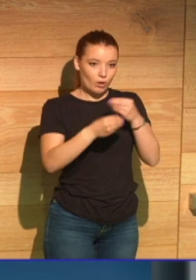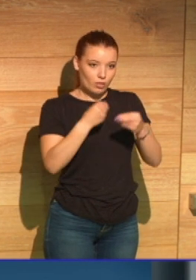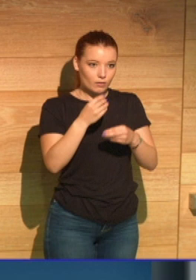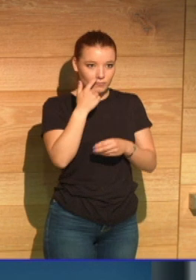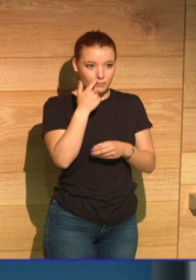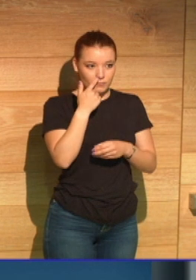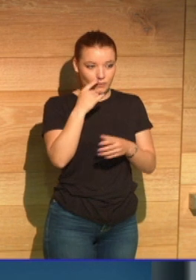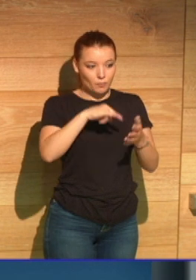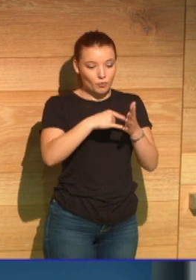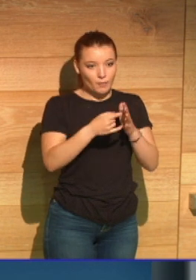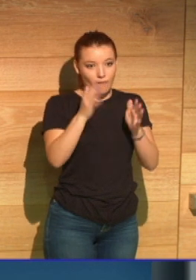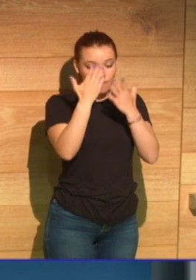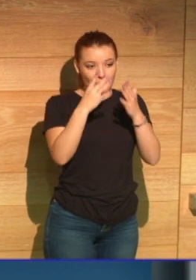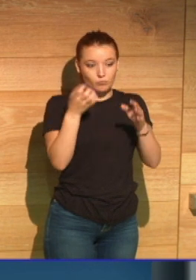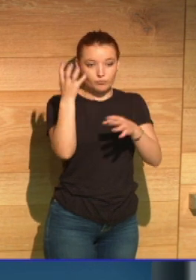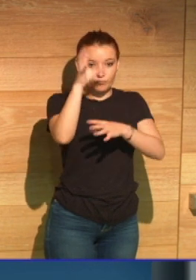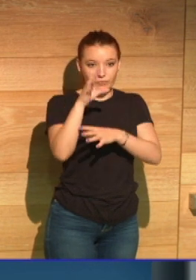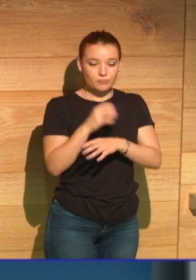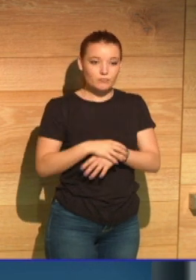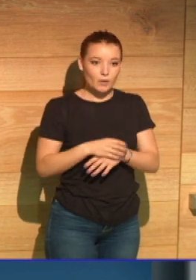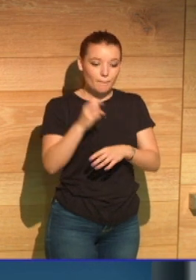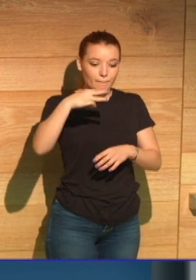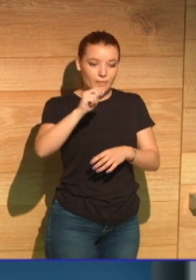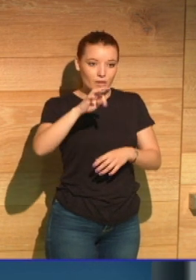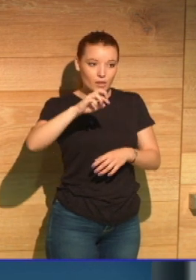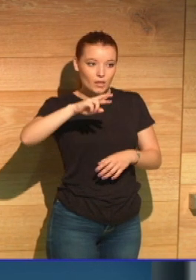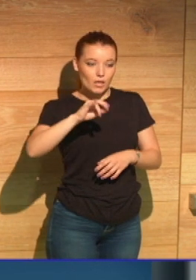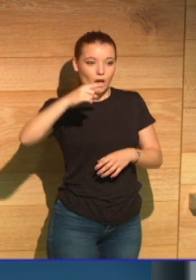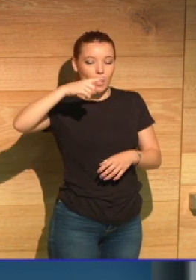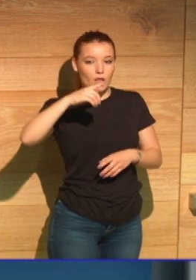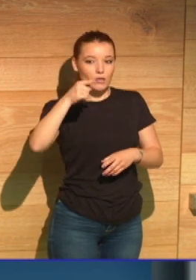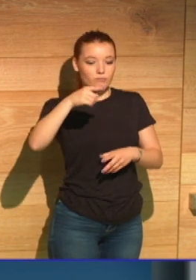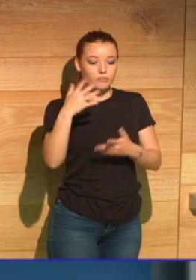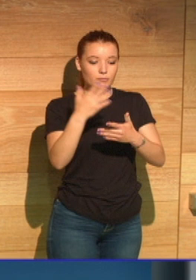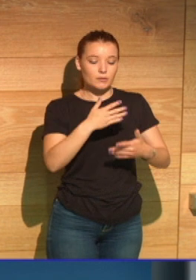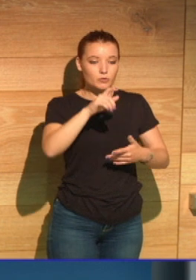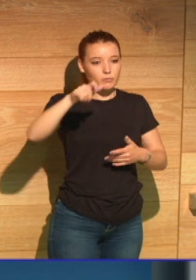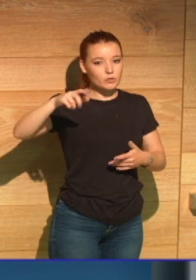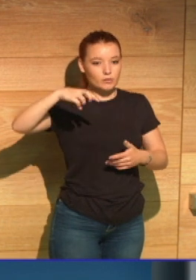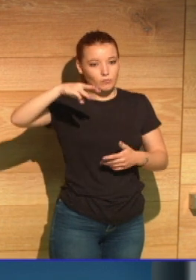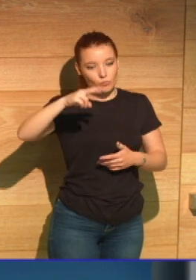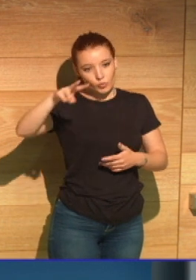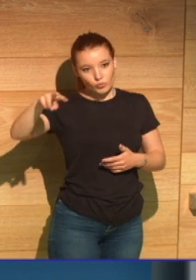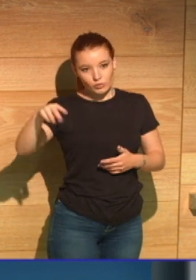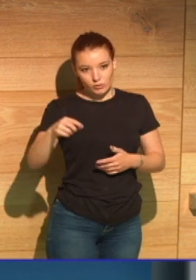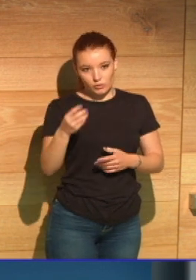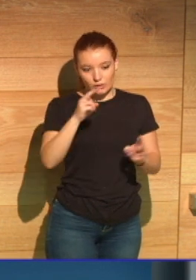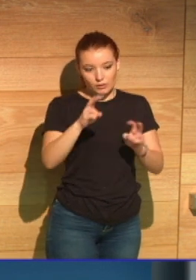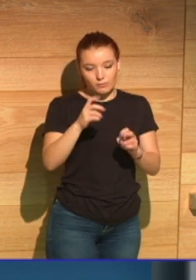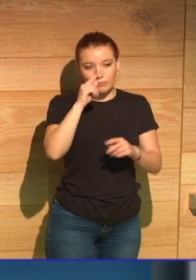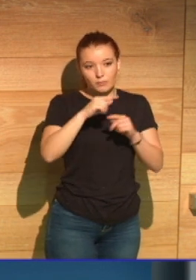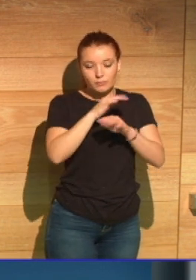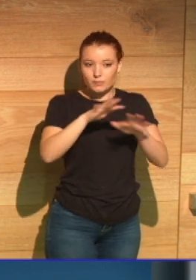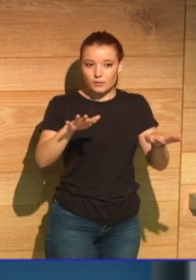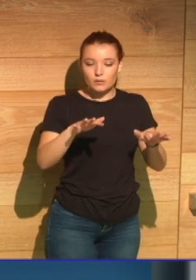en Facebook, Materia Viva Internacional, donde invitamos a muchas personas de museos a dialogar sobre lo que estaba sucediendo en el contexto de la pandemia, como en estas